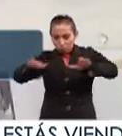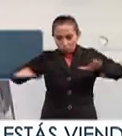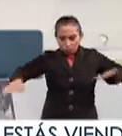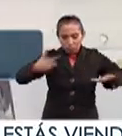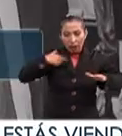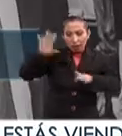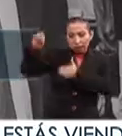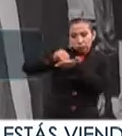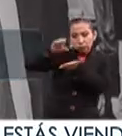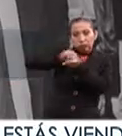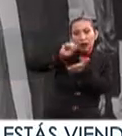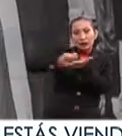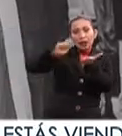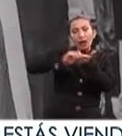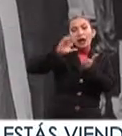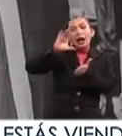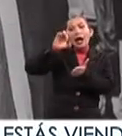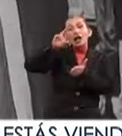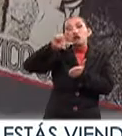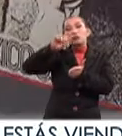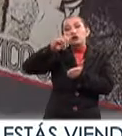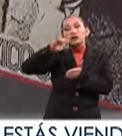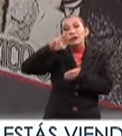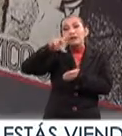reunidos por el escritor Carlos Monsiváis.